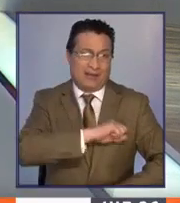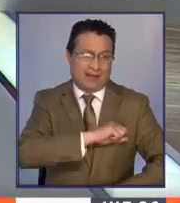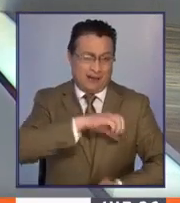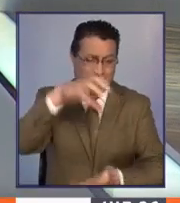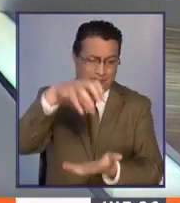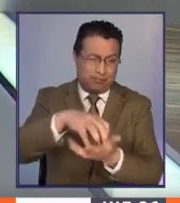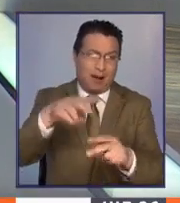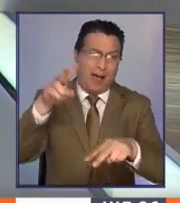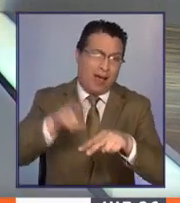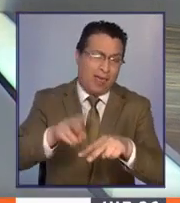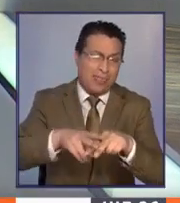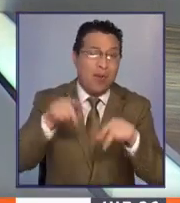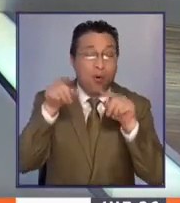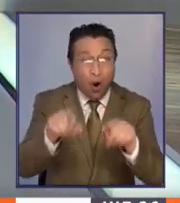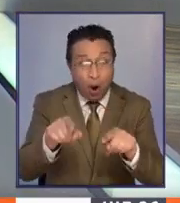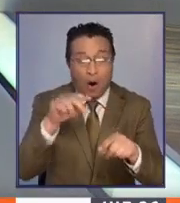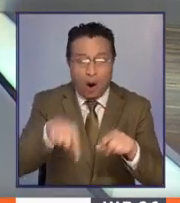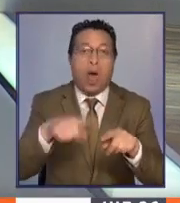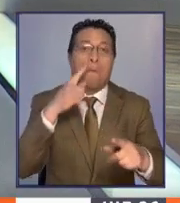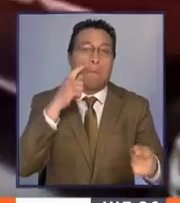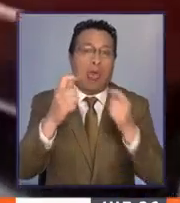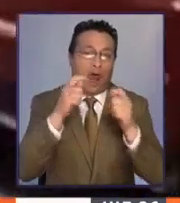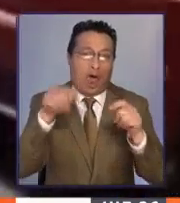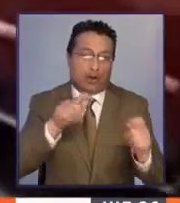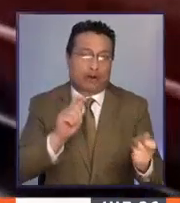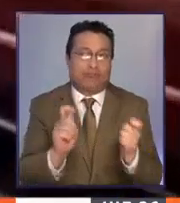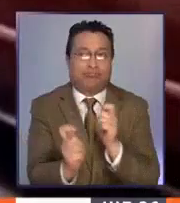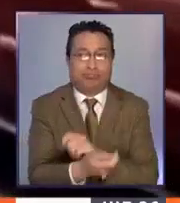vuelto ahora en un lugar peligroso.